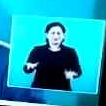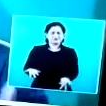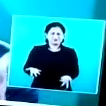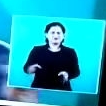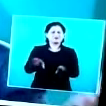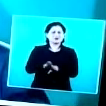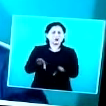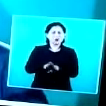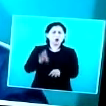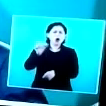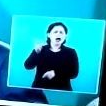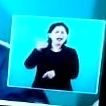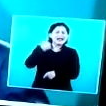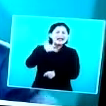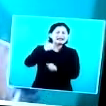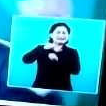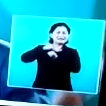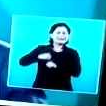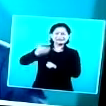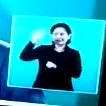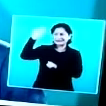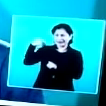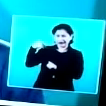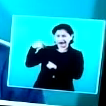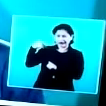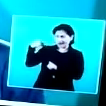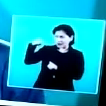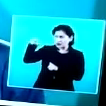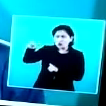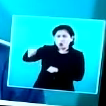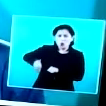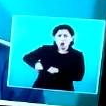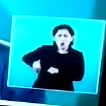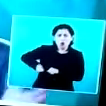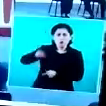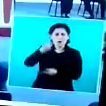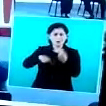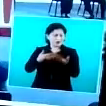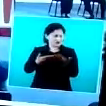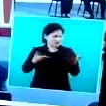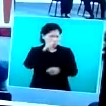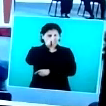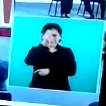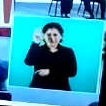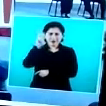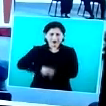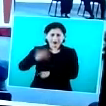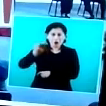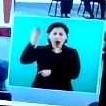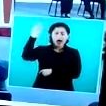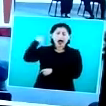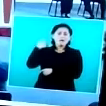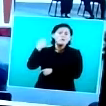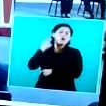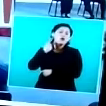que desgració a millones de mexicanos? Una política económica que empobreció al